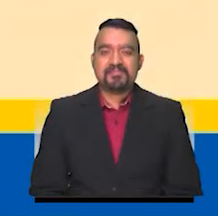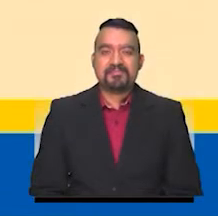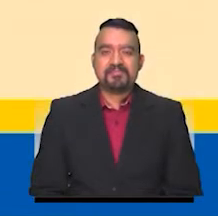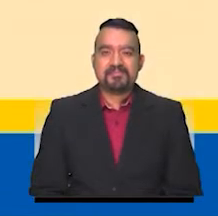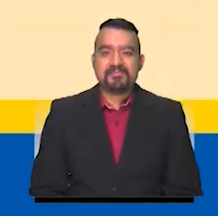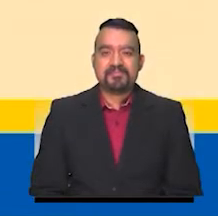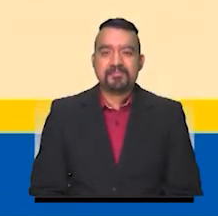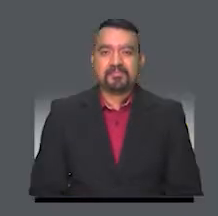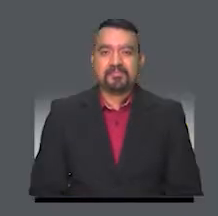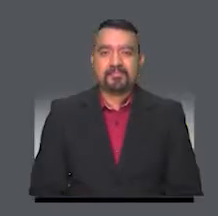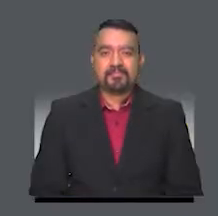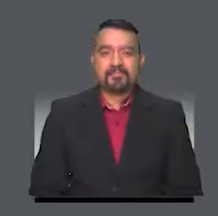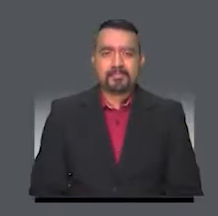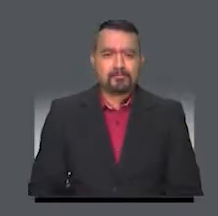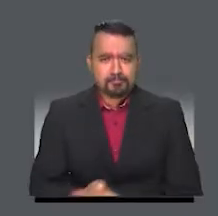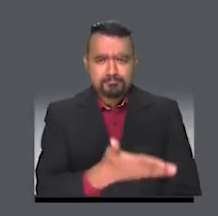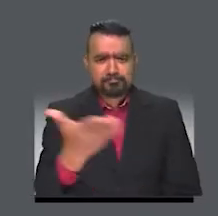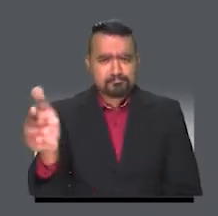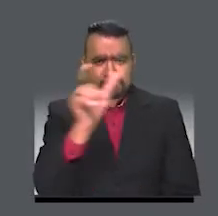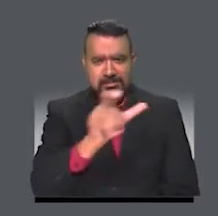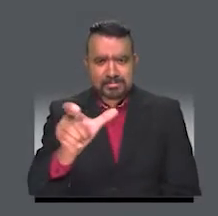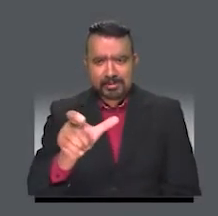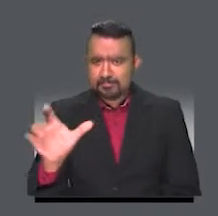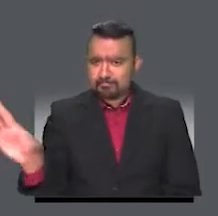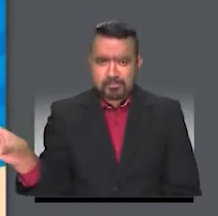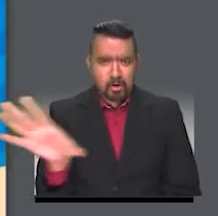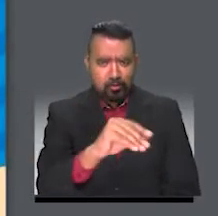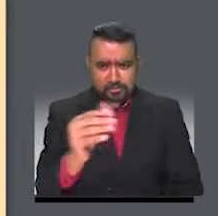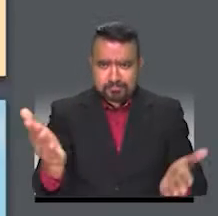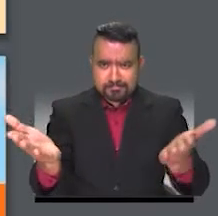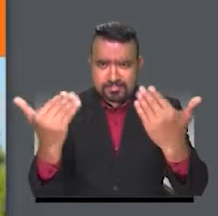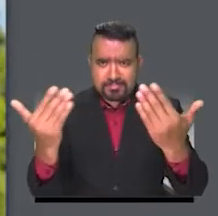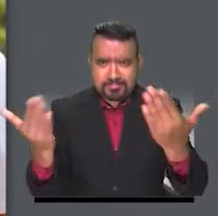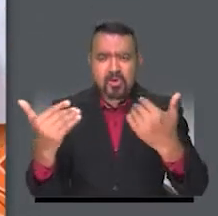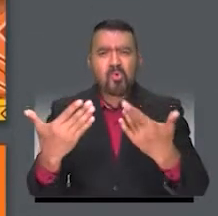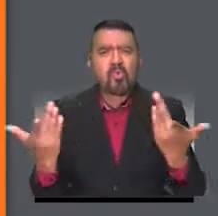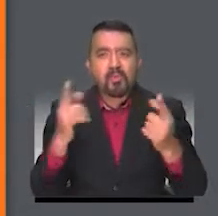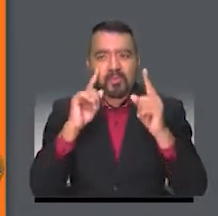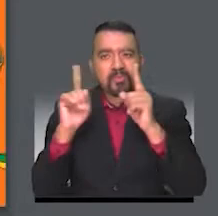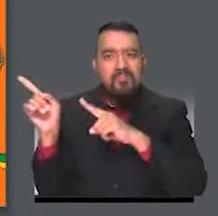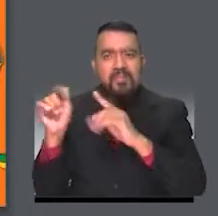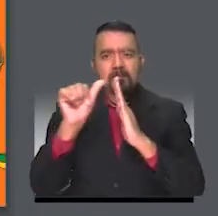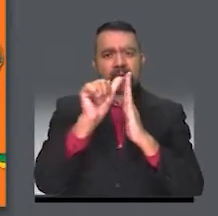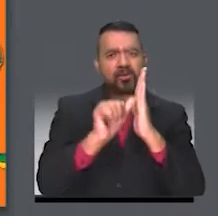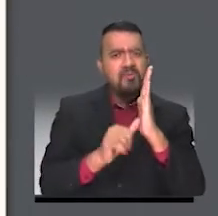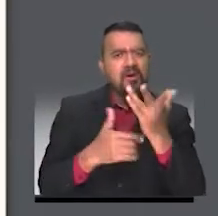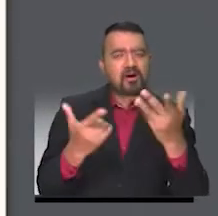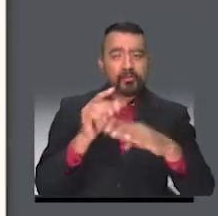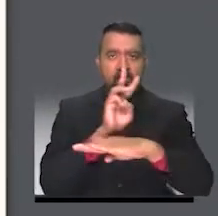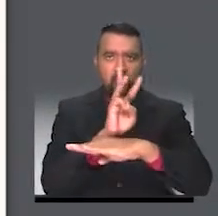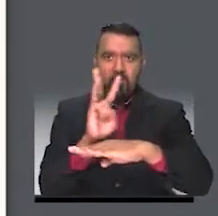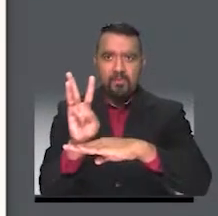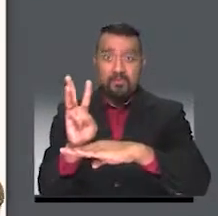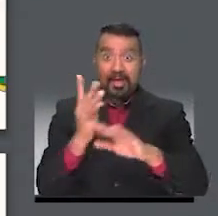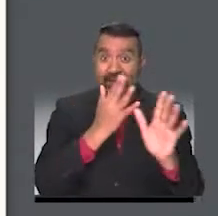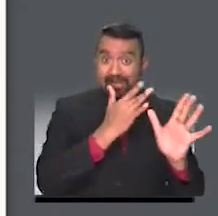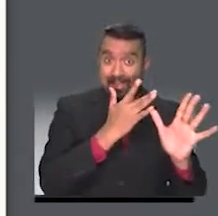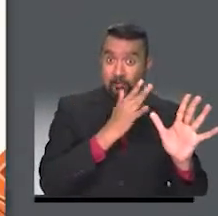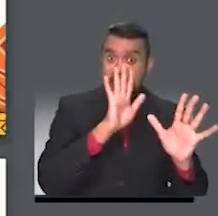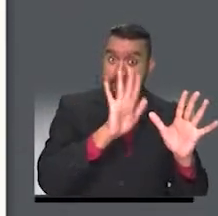están todos invitados consulta la programación completa en www.fda.gov